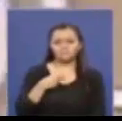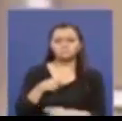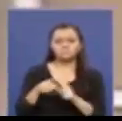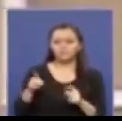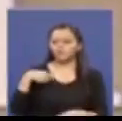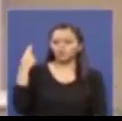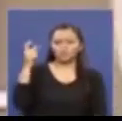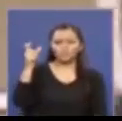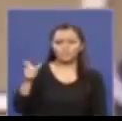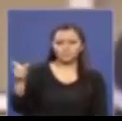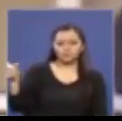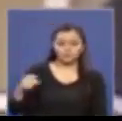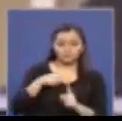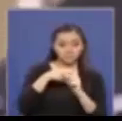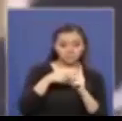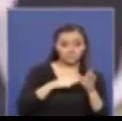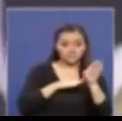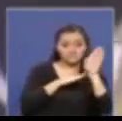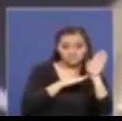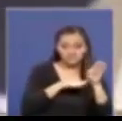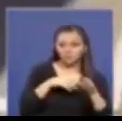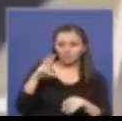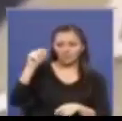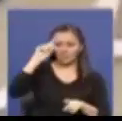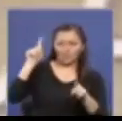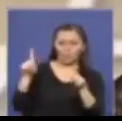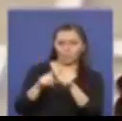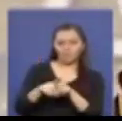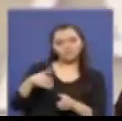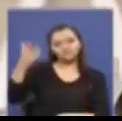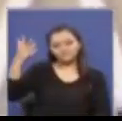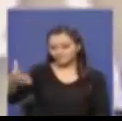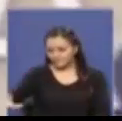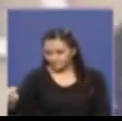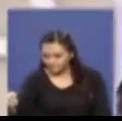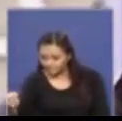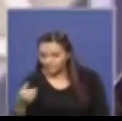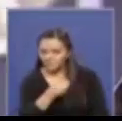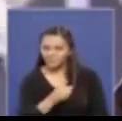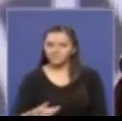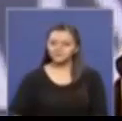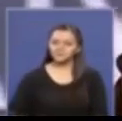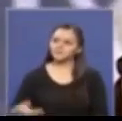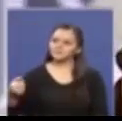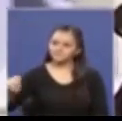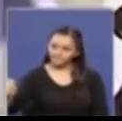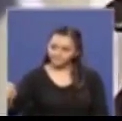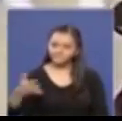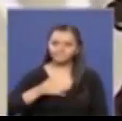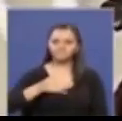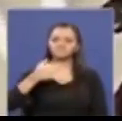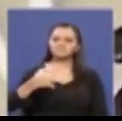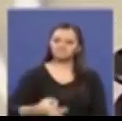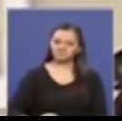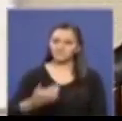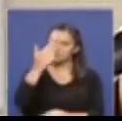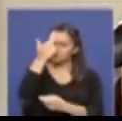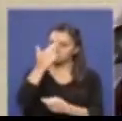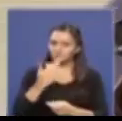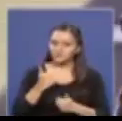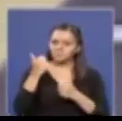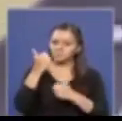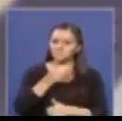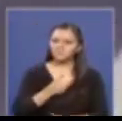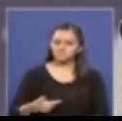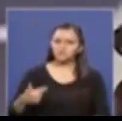al presidente, los que están a favor del gobierno, los que están en su derecho de ser opositores, pero todo guardando esa educación